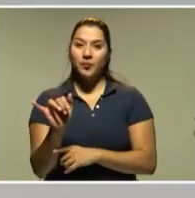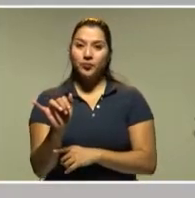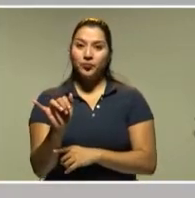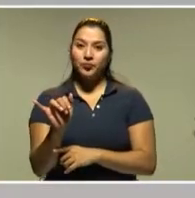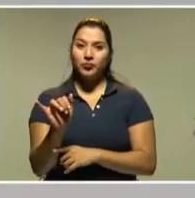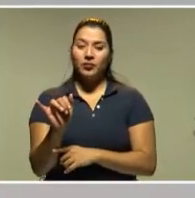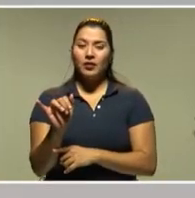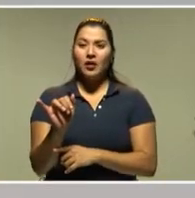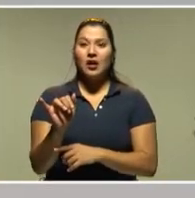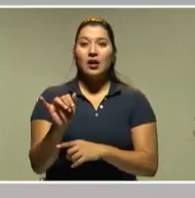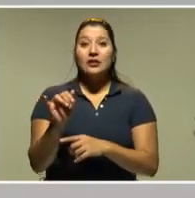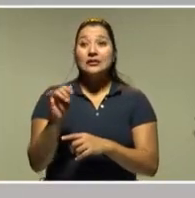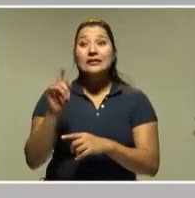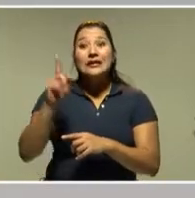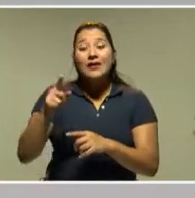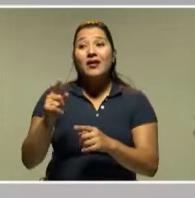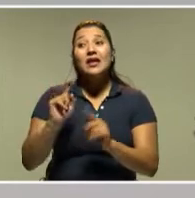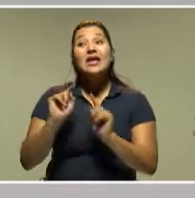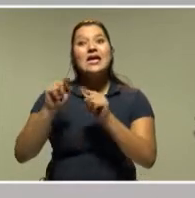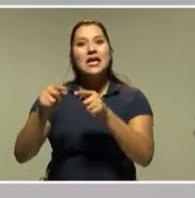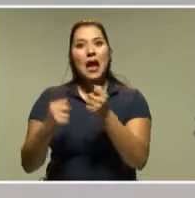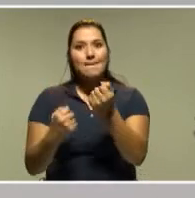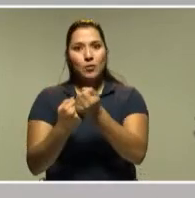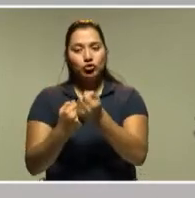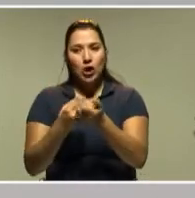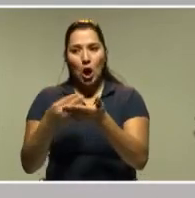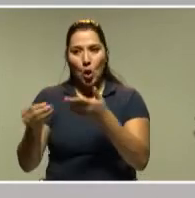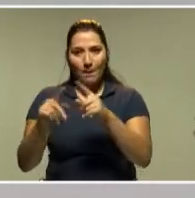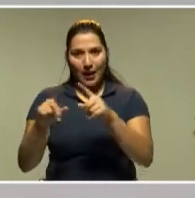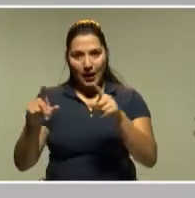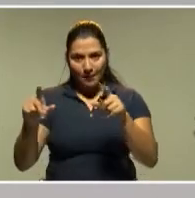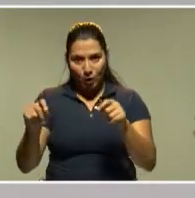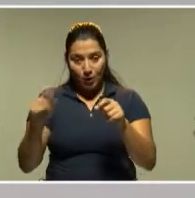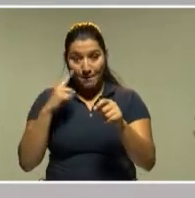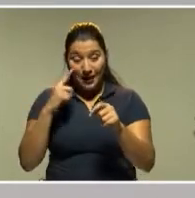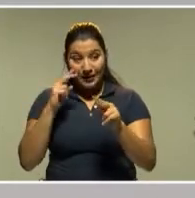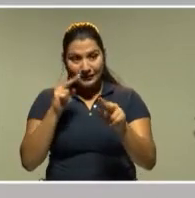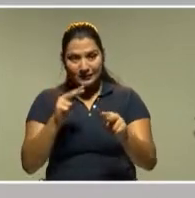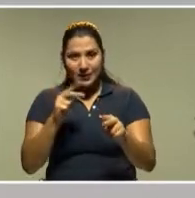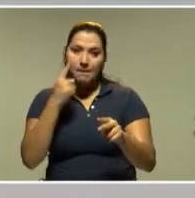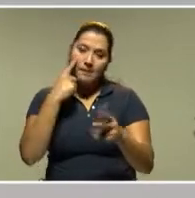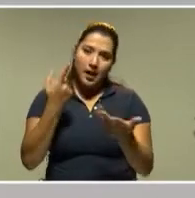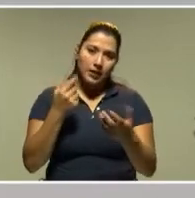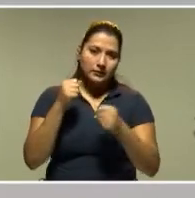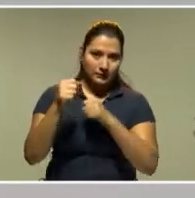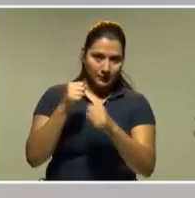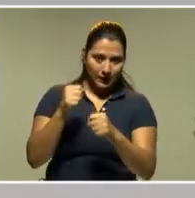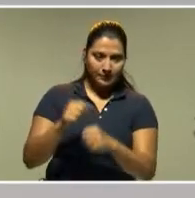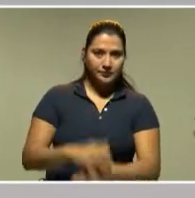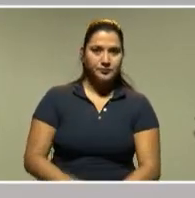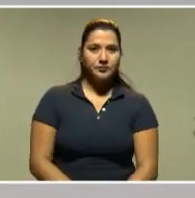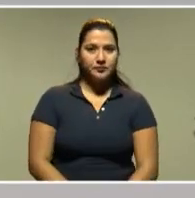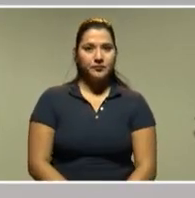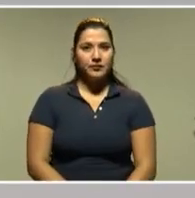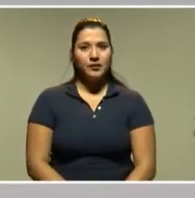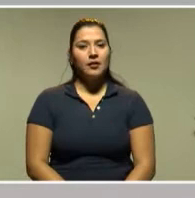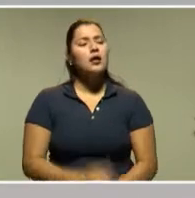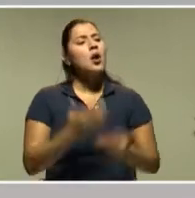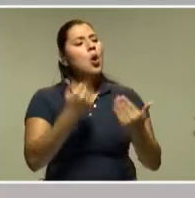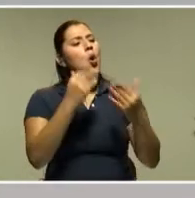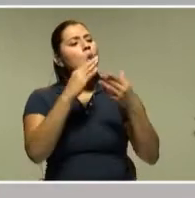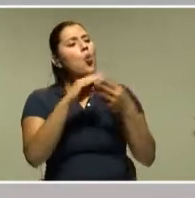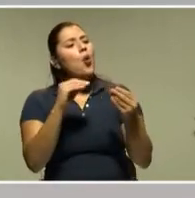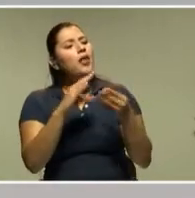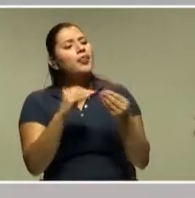un estadio, ir a apoyarnos a la hora de comprar el boleto para ver, por ejemplo, ahora la pelea. Así es. Sí. Yo que está, cuéntenos